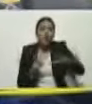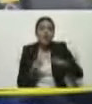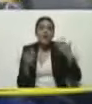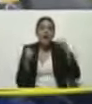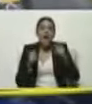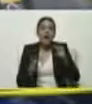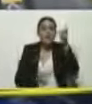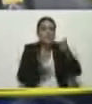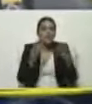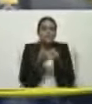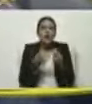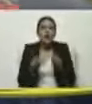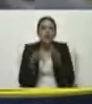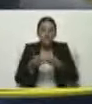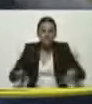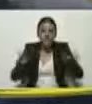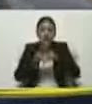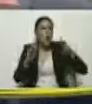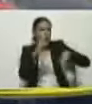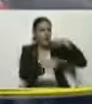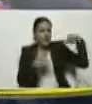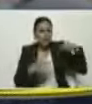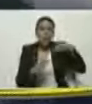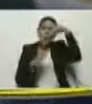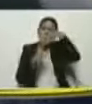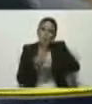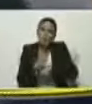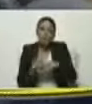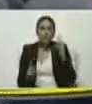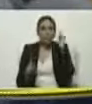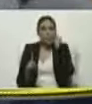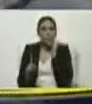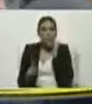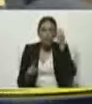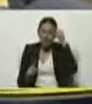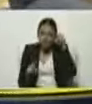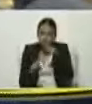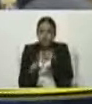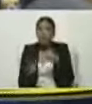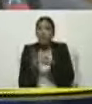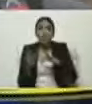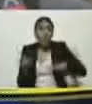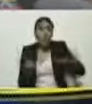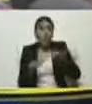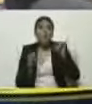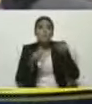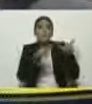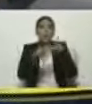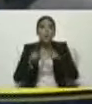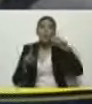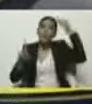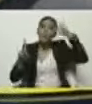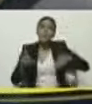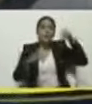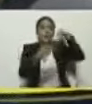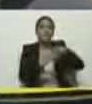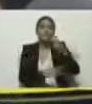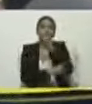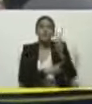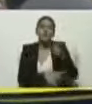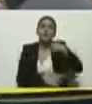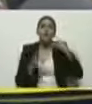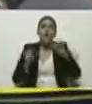valores revolucionarios y sean profundamente bolivarianos, vaya a los cuarteles de Venezuela. Somos un poder